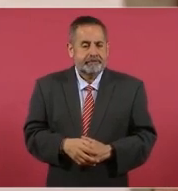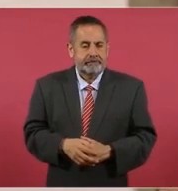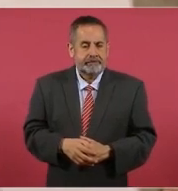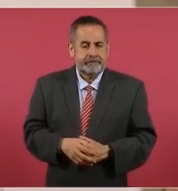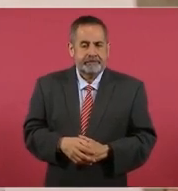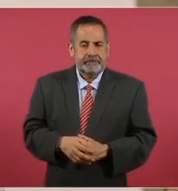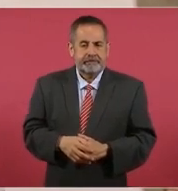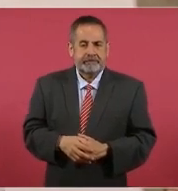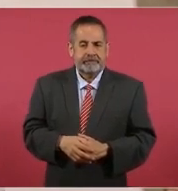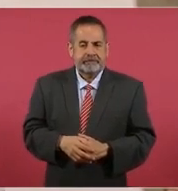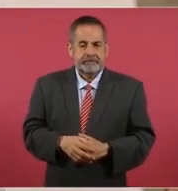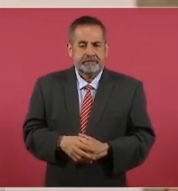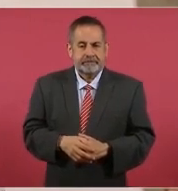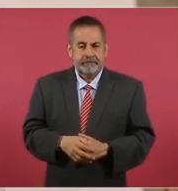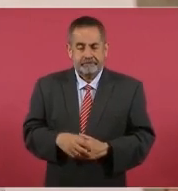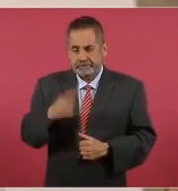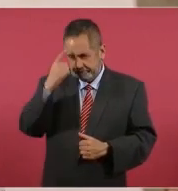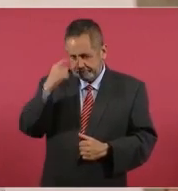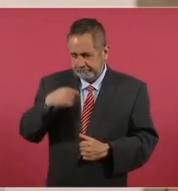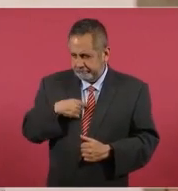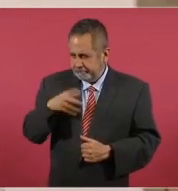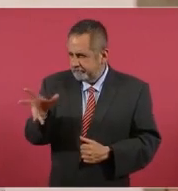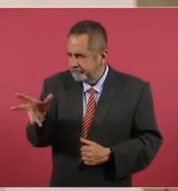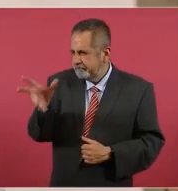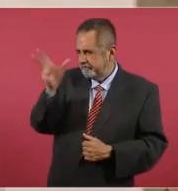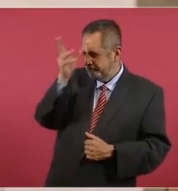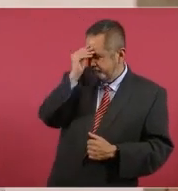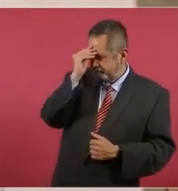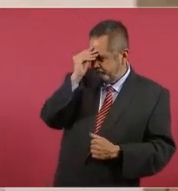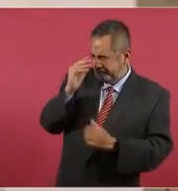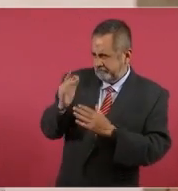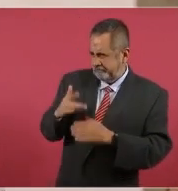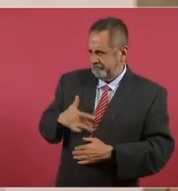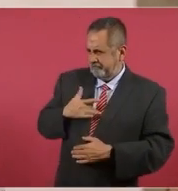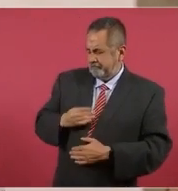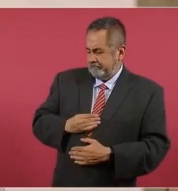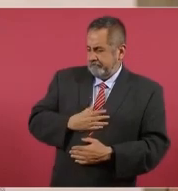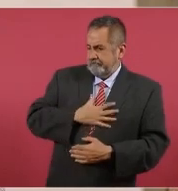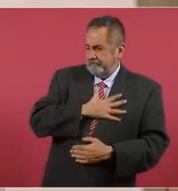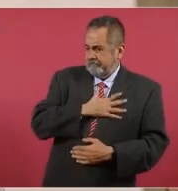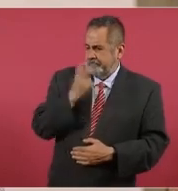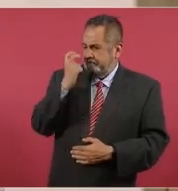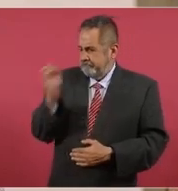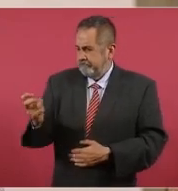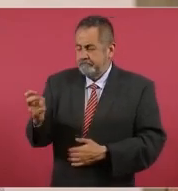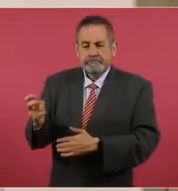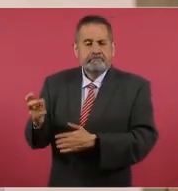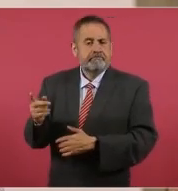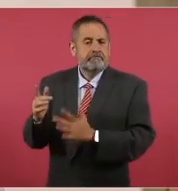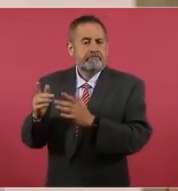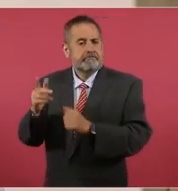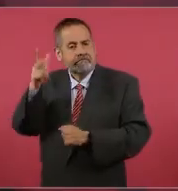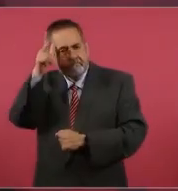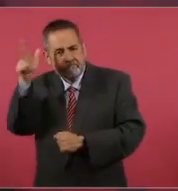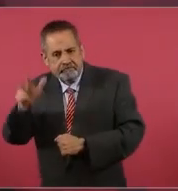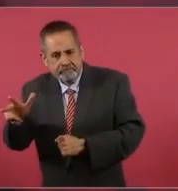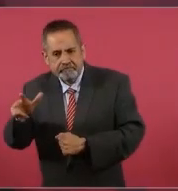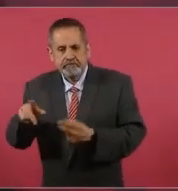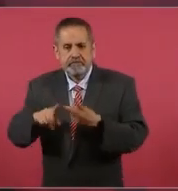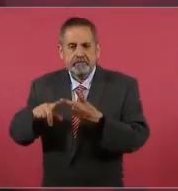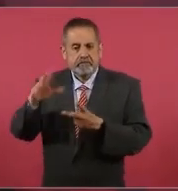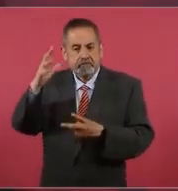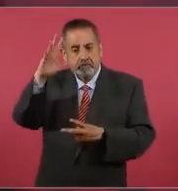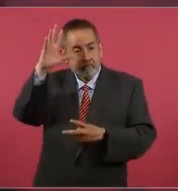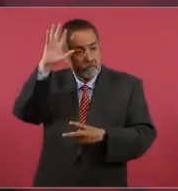me guío? ¿Quién me inspira? Hidalgo. ¿Quién me inspira? Morelos. Aquí me